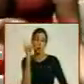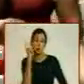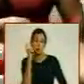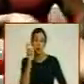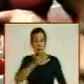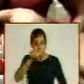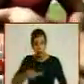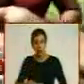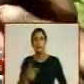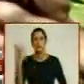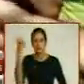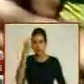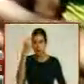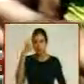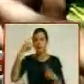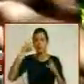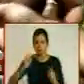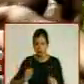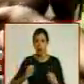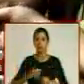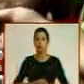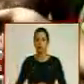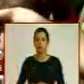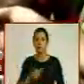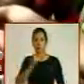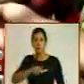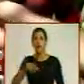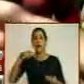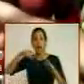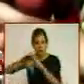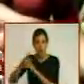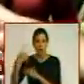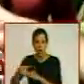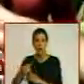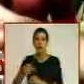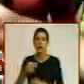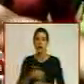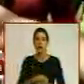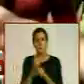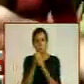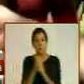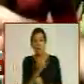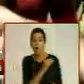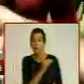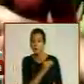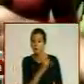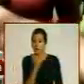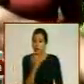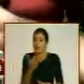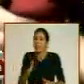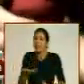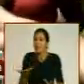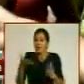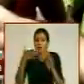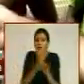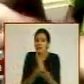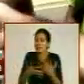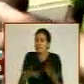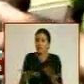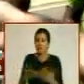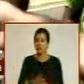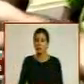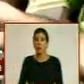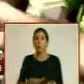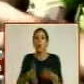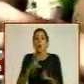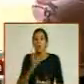dicen las personas que en verdad saben, las personas que en verdad están allá adentro y esperan a que nos digan qué es lo que va a pasar y en qué momento tenemos